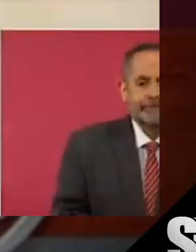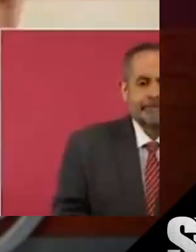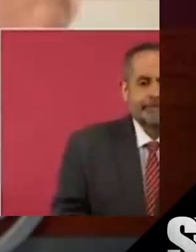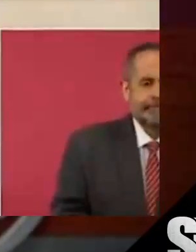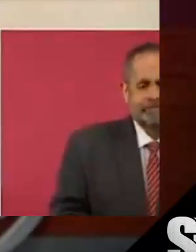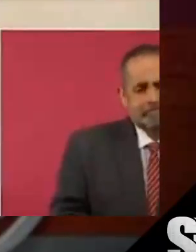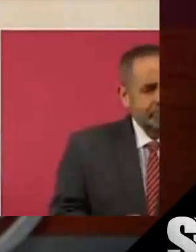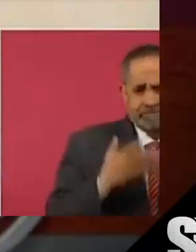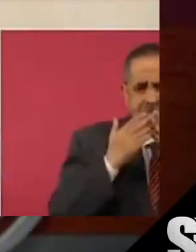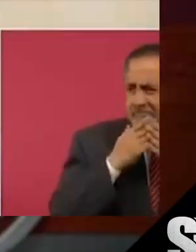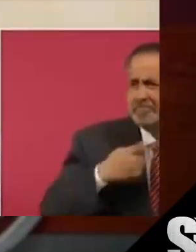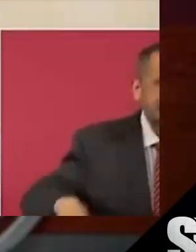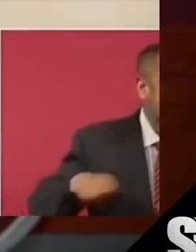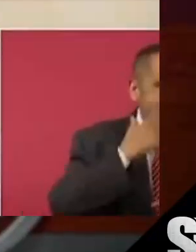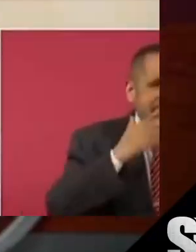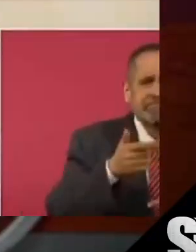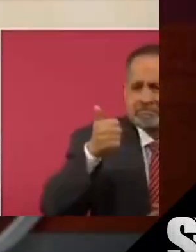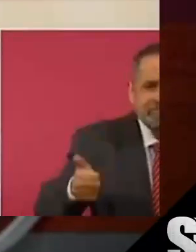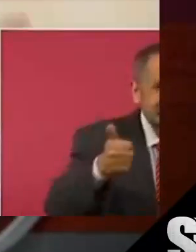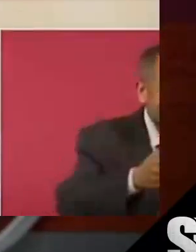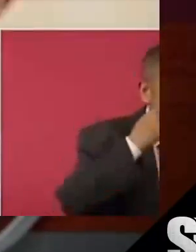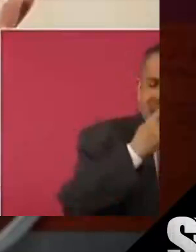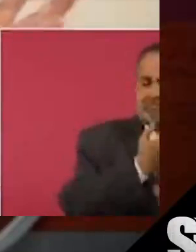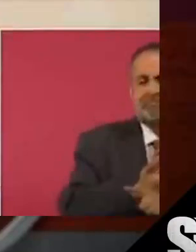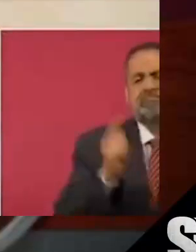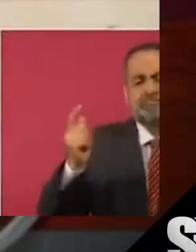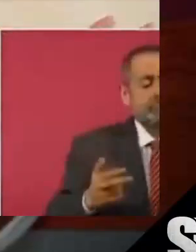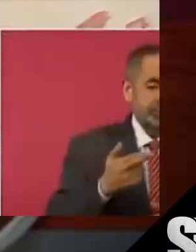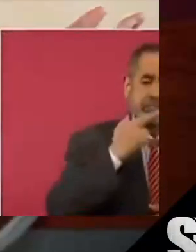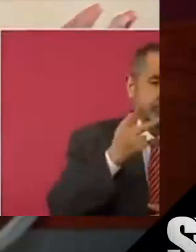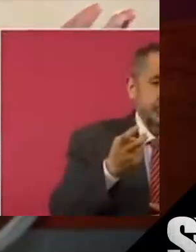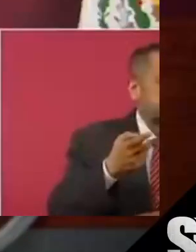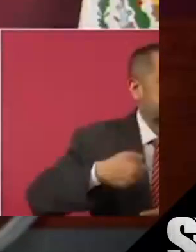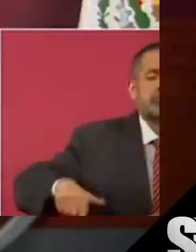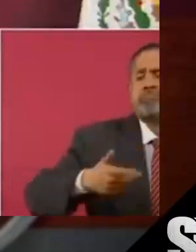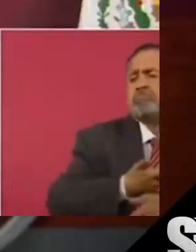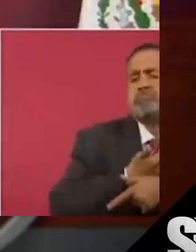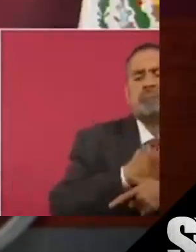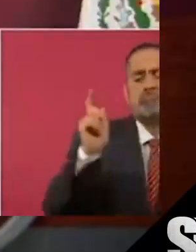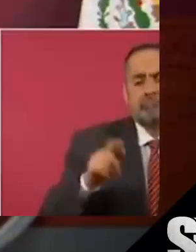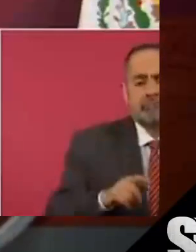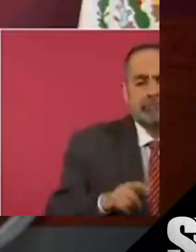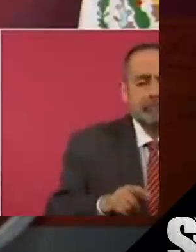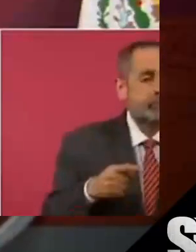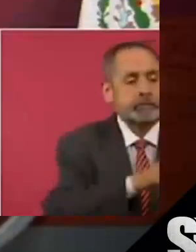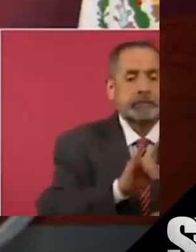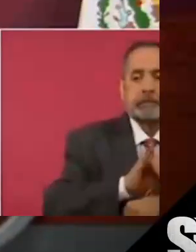Es maravilloso eso. Es muchísimo mejor que la simulación,